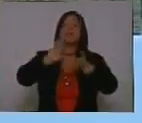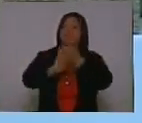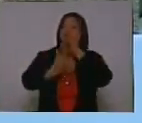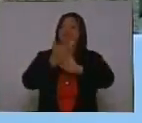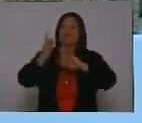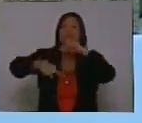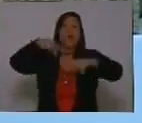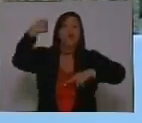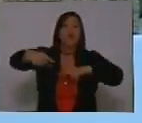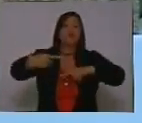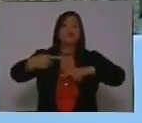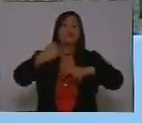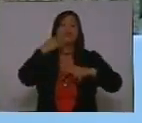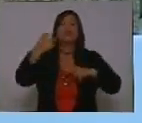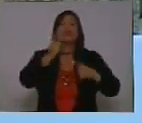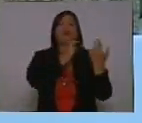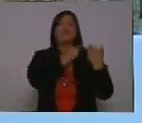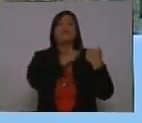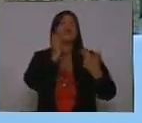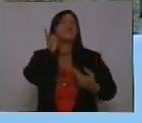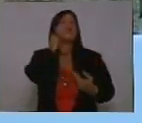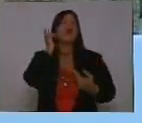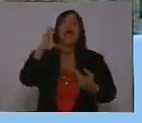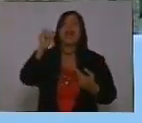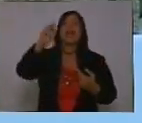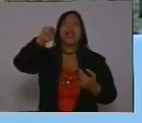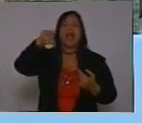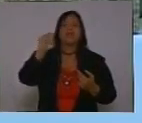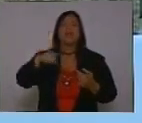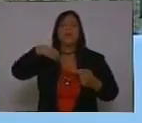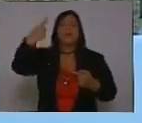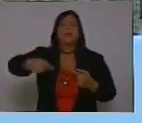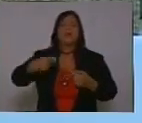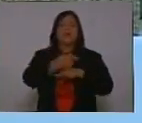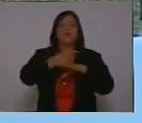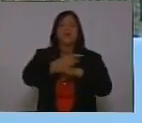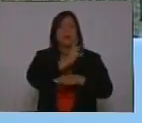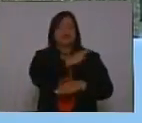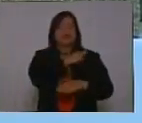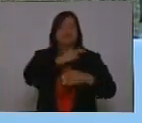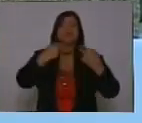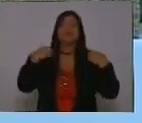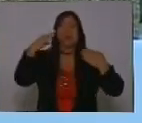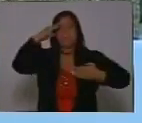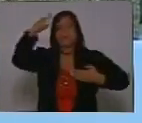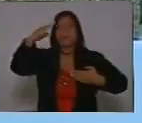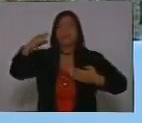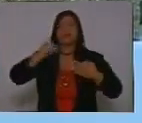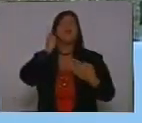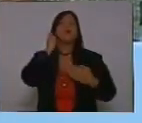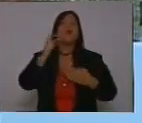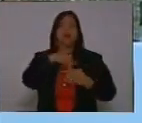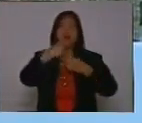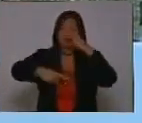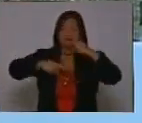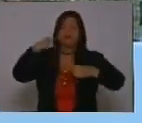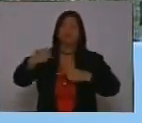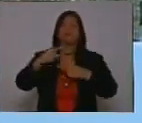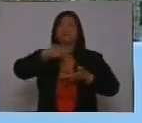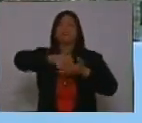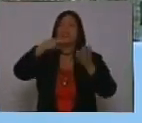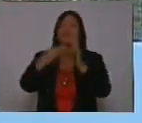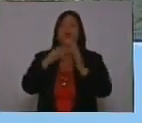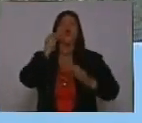ahora está al frente nuestra Carmen Meléndez, nuestra almiranta patriota, esa almiranta que apuesta por